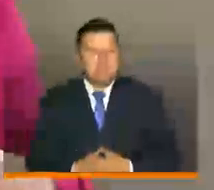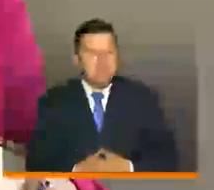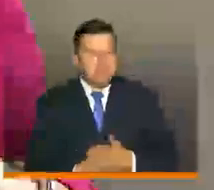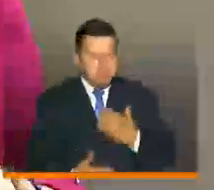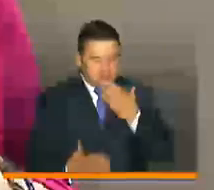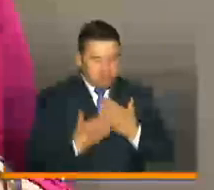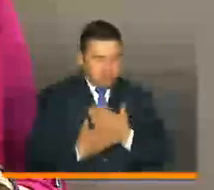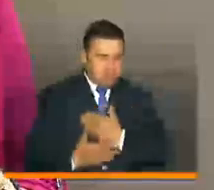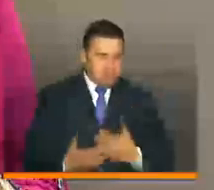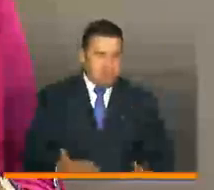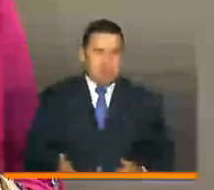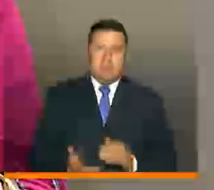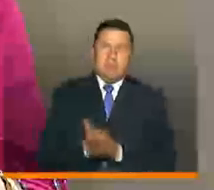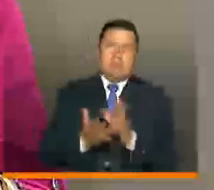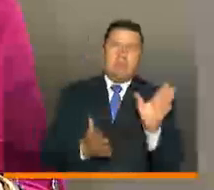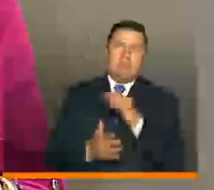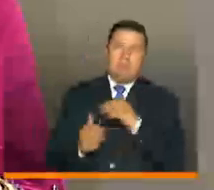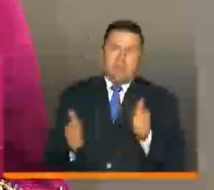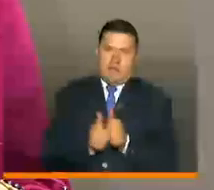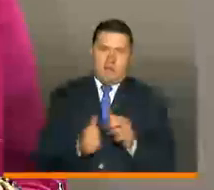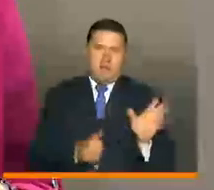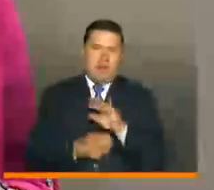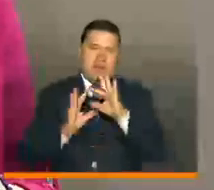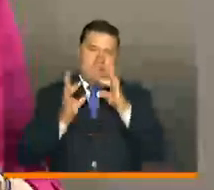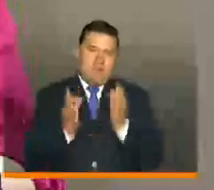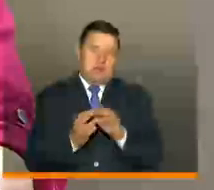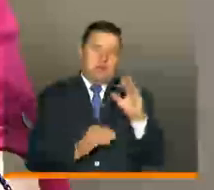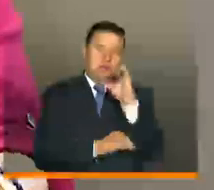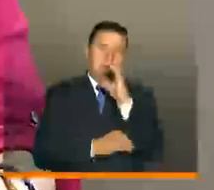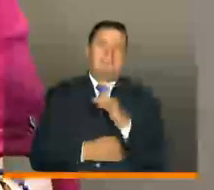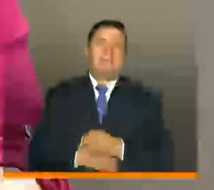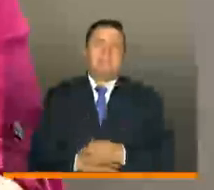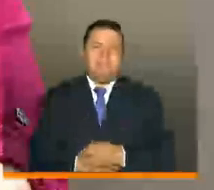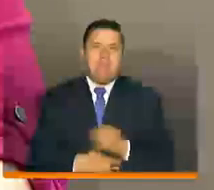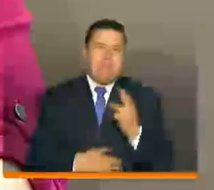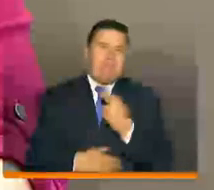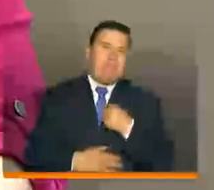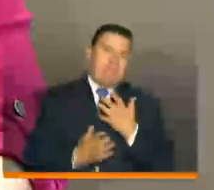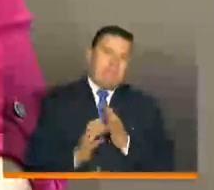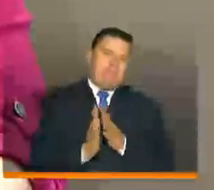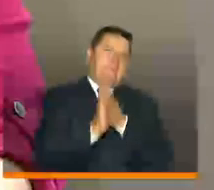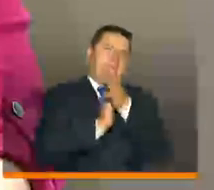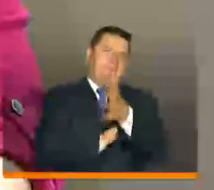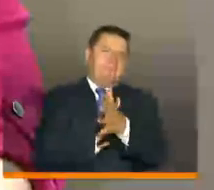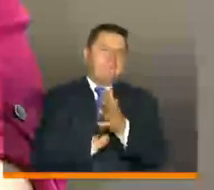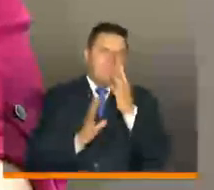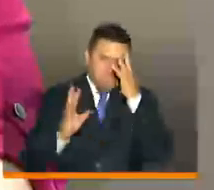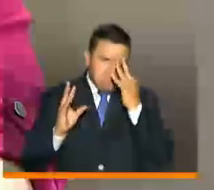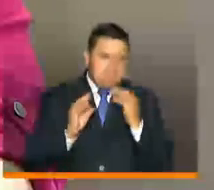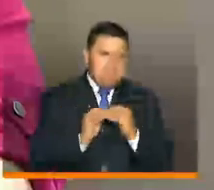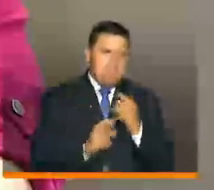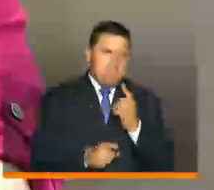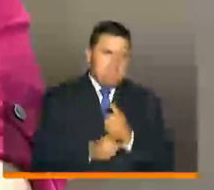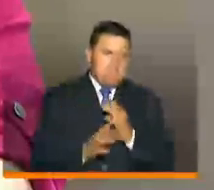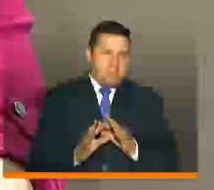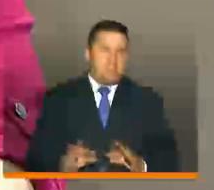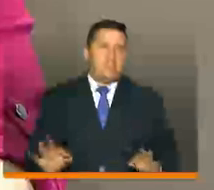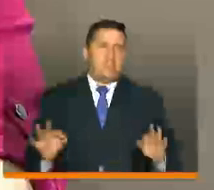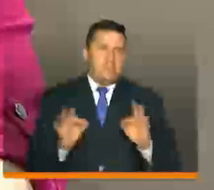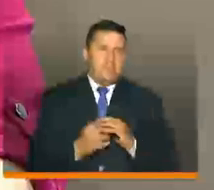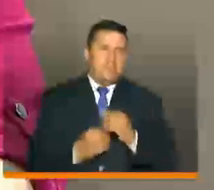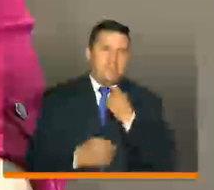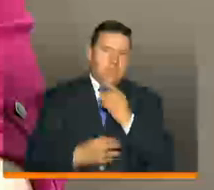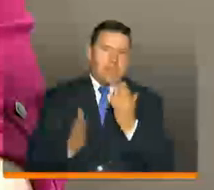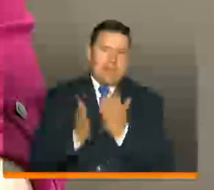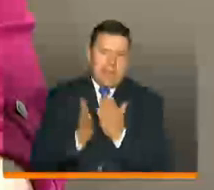Gracias, presidente. Un saludo a todos los compañeros y a todas las familias colombianas. Reiterar un mensaje que muestra coherencia, presidente, de la importancia que usted le da